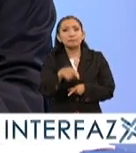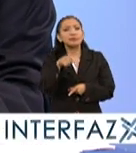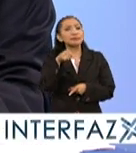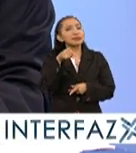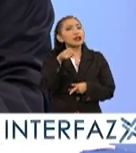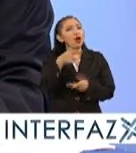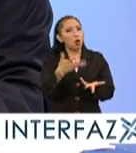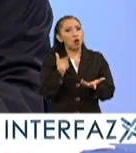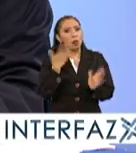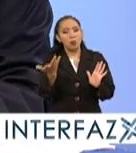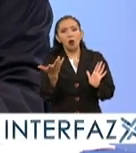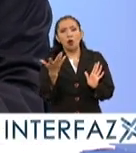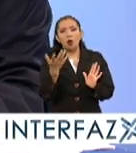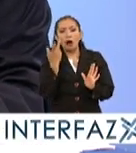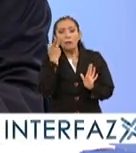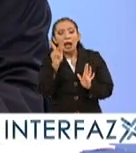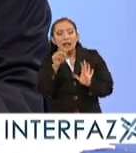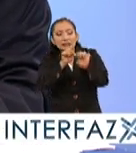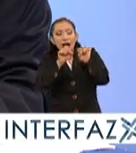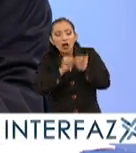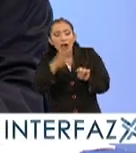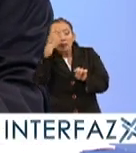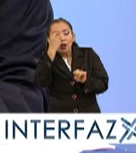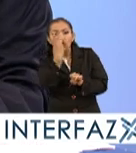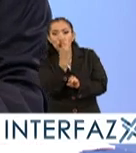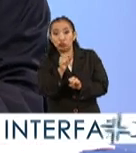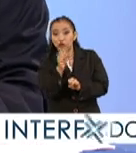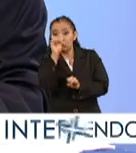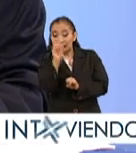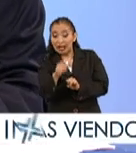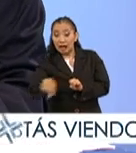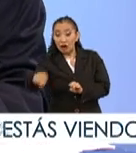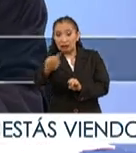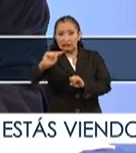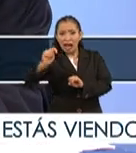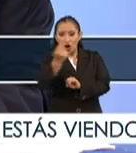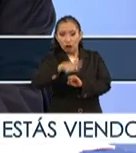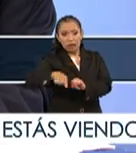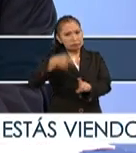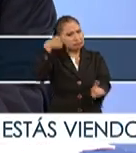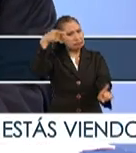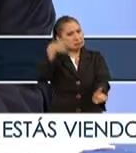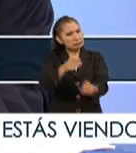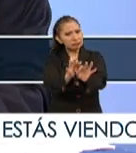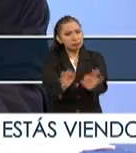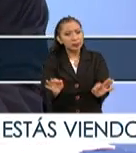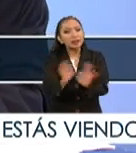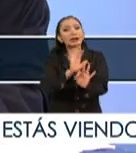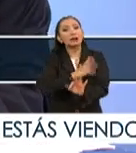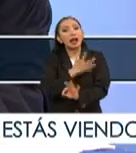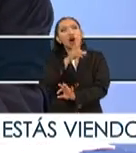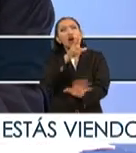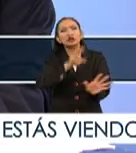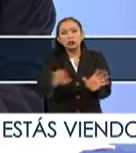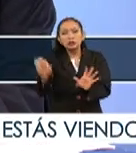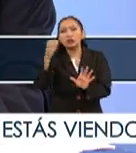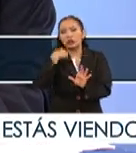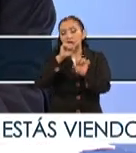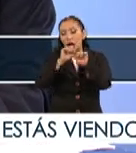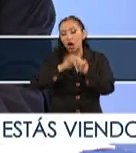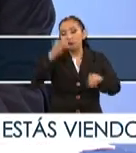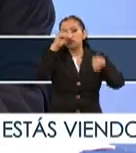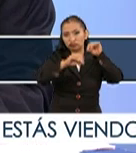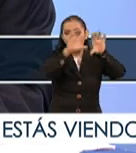un prototipo del aula Aprende 2.0, en donde la tecnología es fundamental. Ya tenemos más de 800